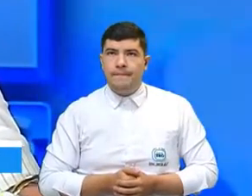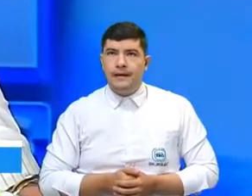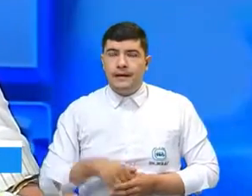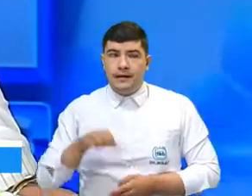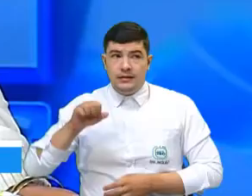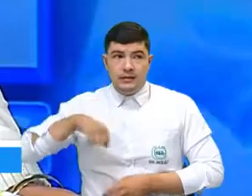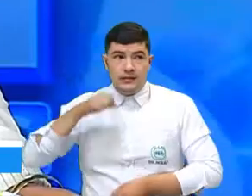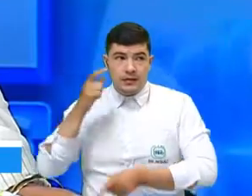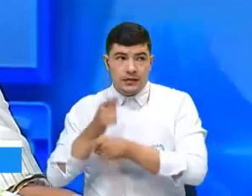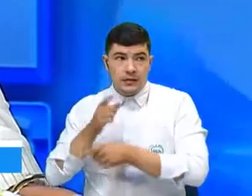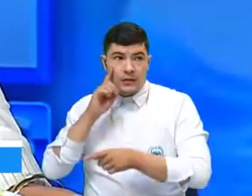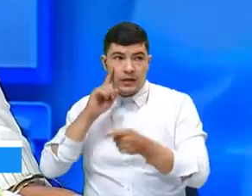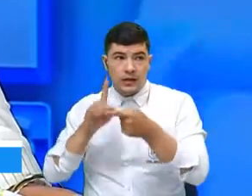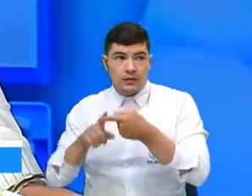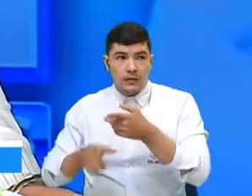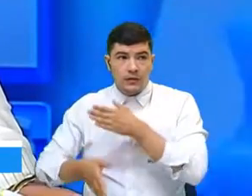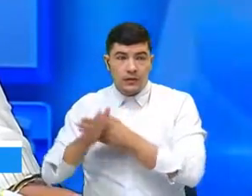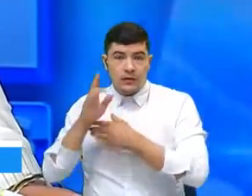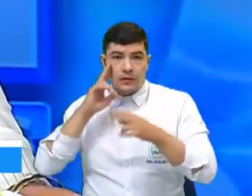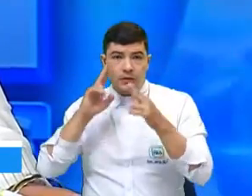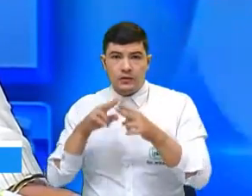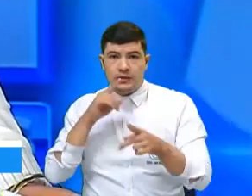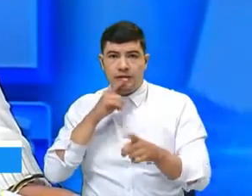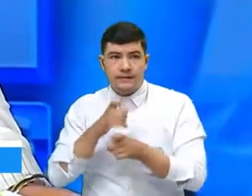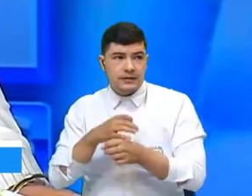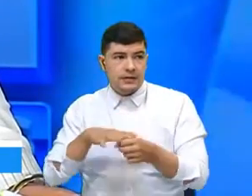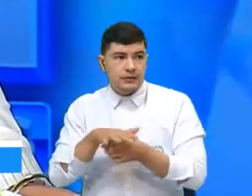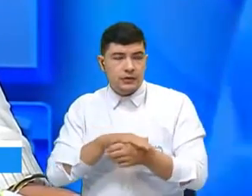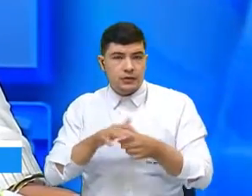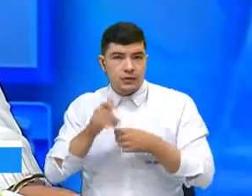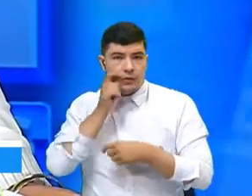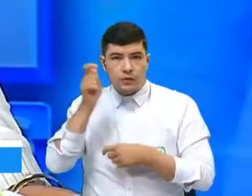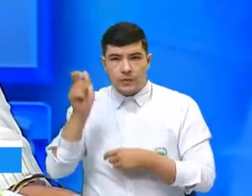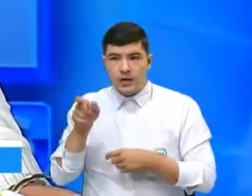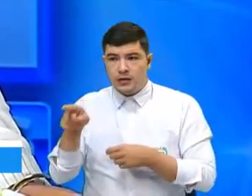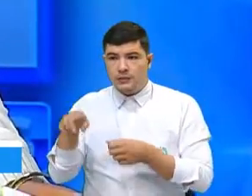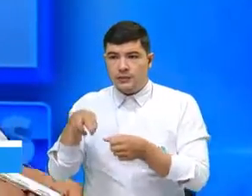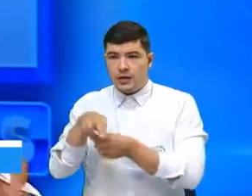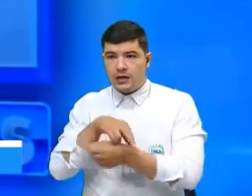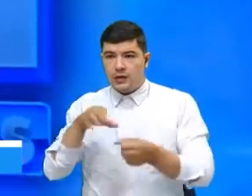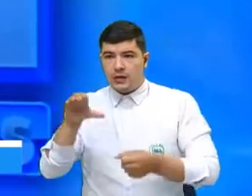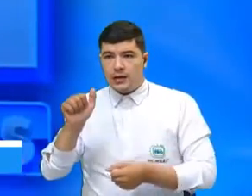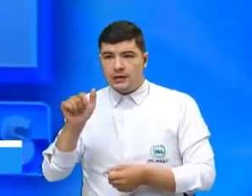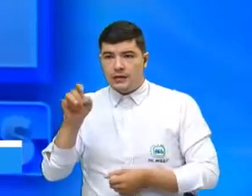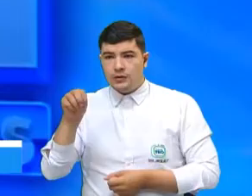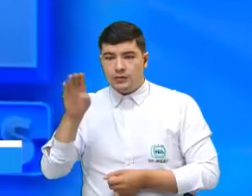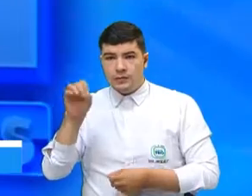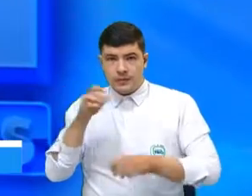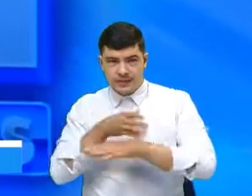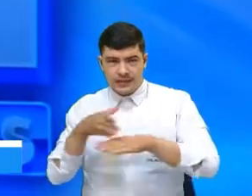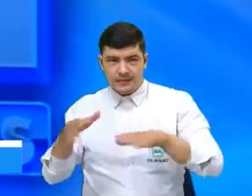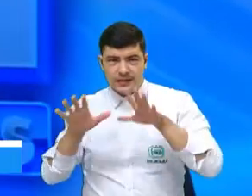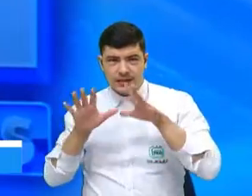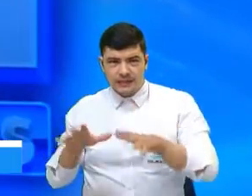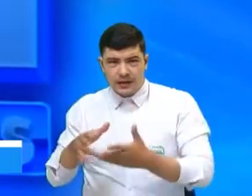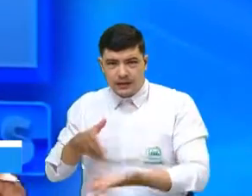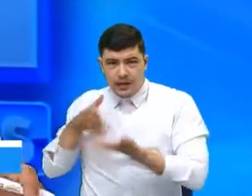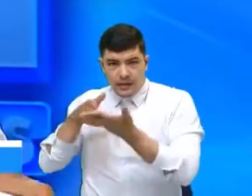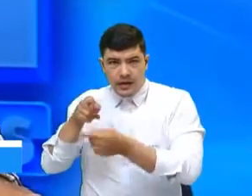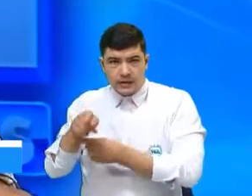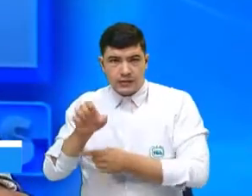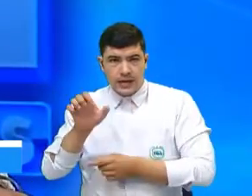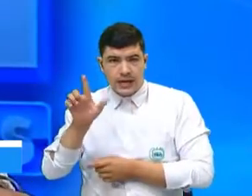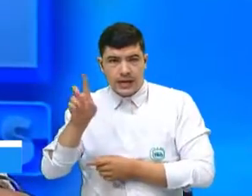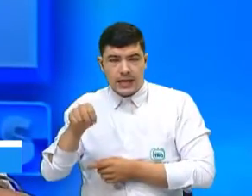Y con el objetivo de conocer desde los territorios la crisis humanitaria que se vive en la región del Catatumbo, luego del paro armado del ELN y